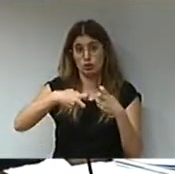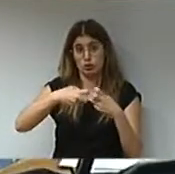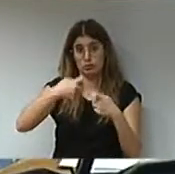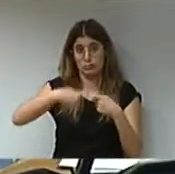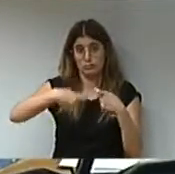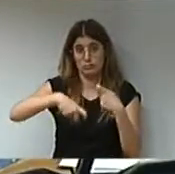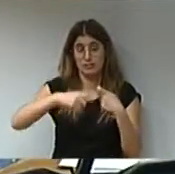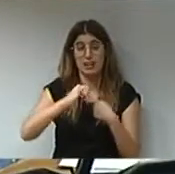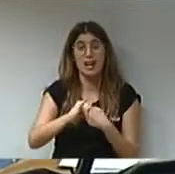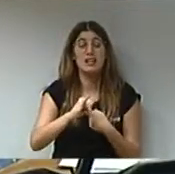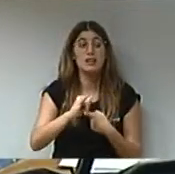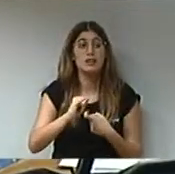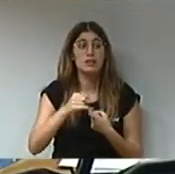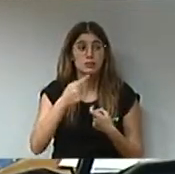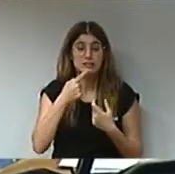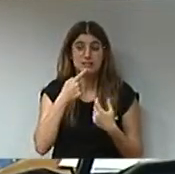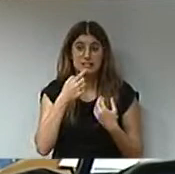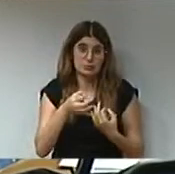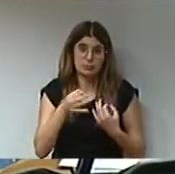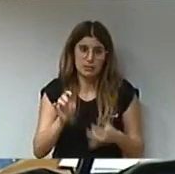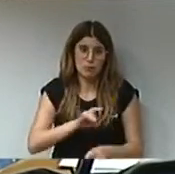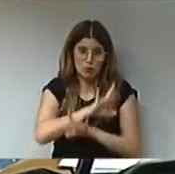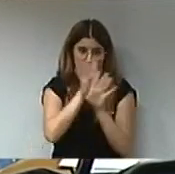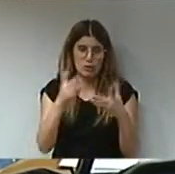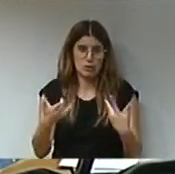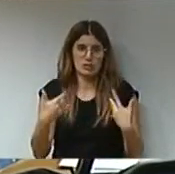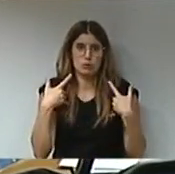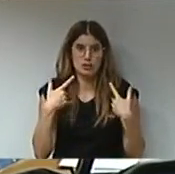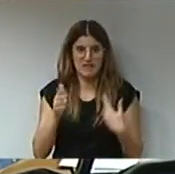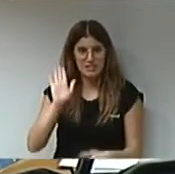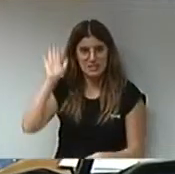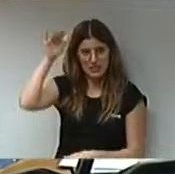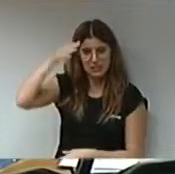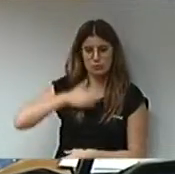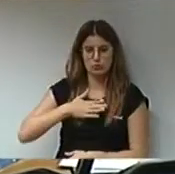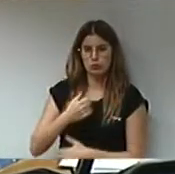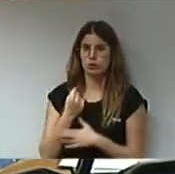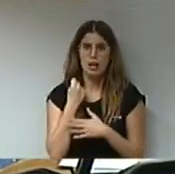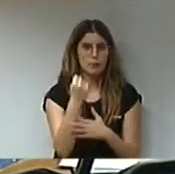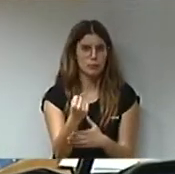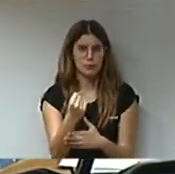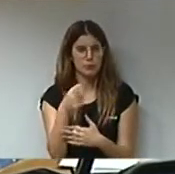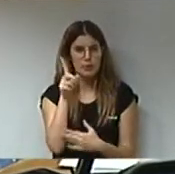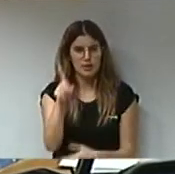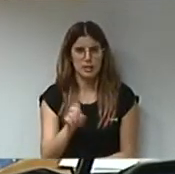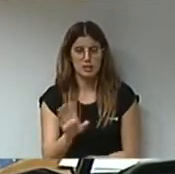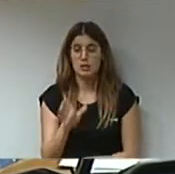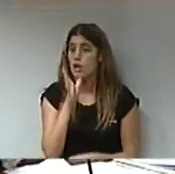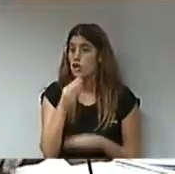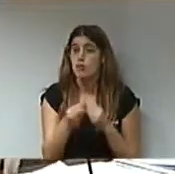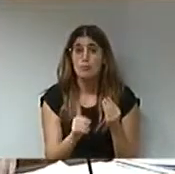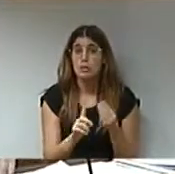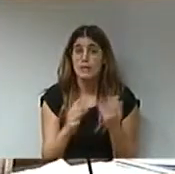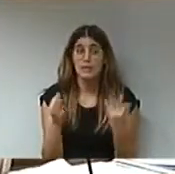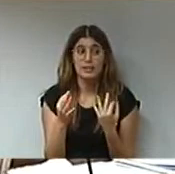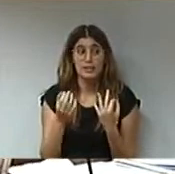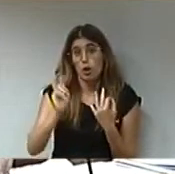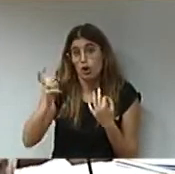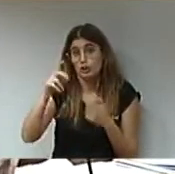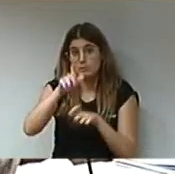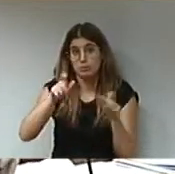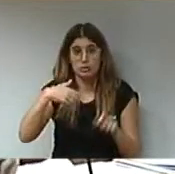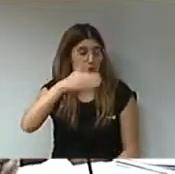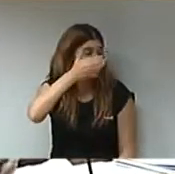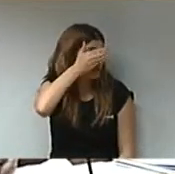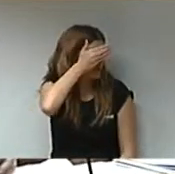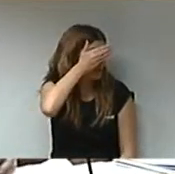que, evidentemente, tenga la responsabilidad que tenga la Generalitat, nosotros vamos a estar con ellos. Lo que no vamos a hacer es, como otros en otra época,